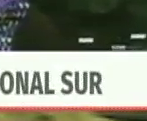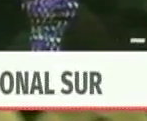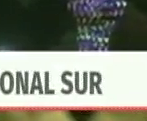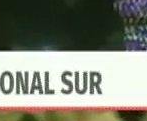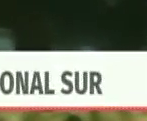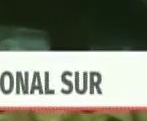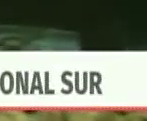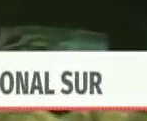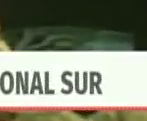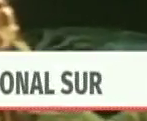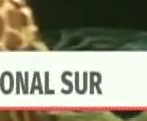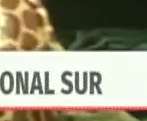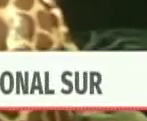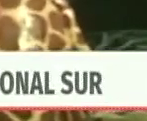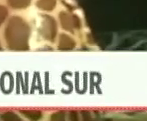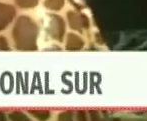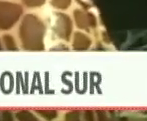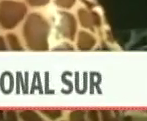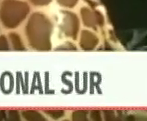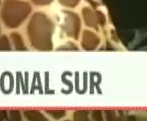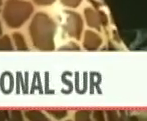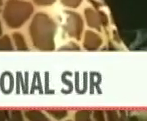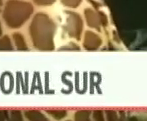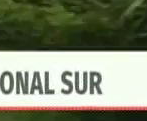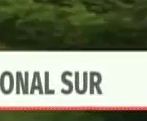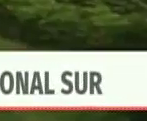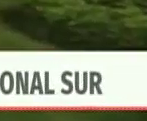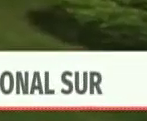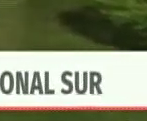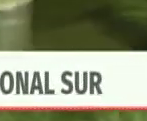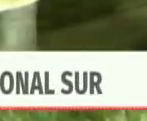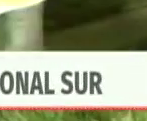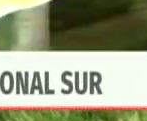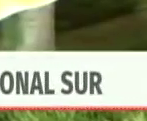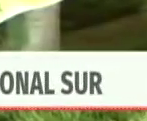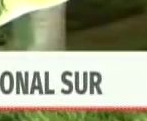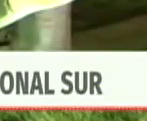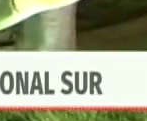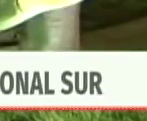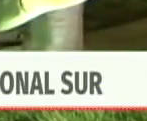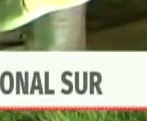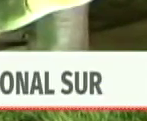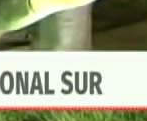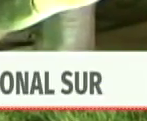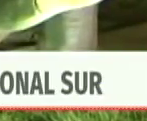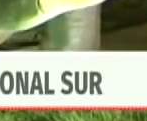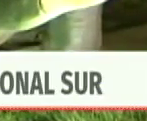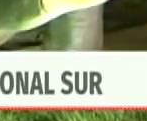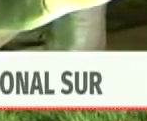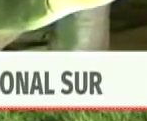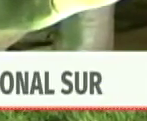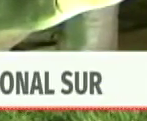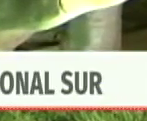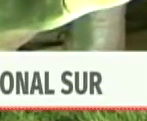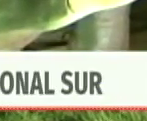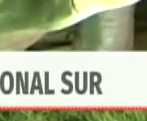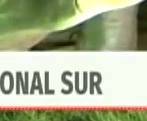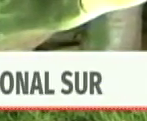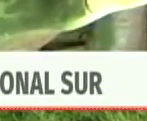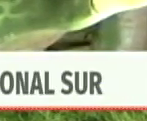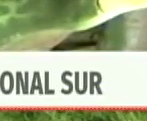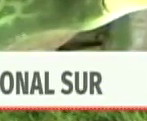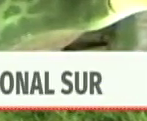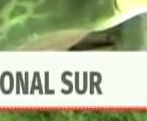la reactivación de la economía venezolana y sobre todo un motor elemental para dinamizar el